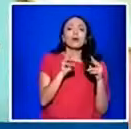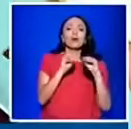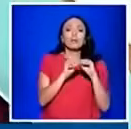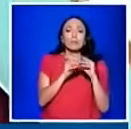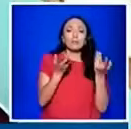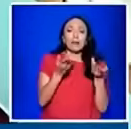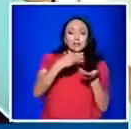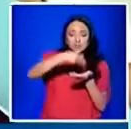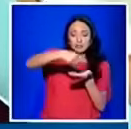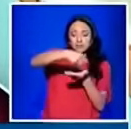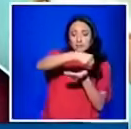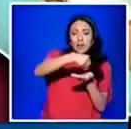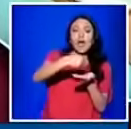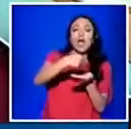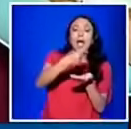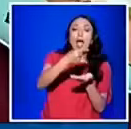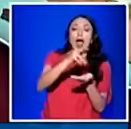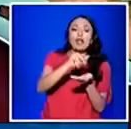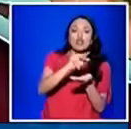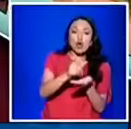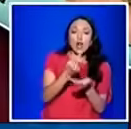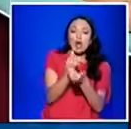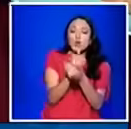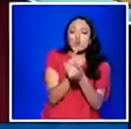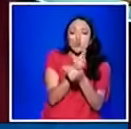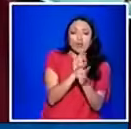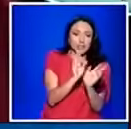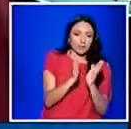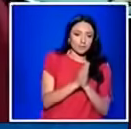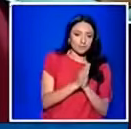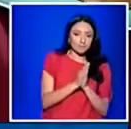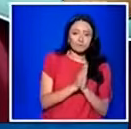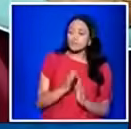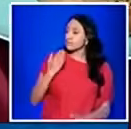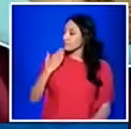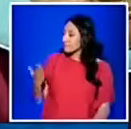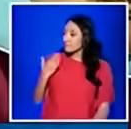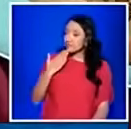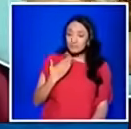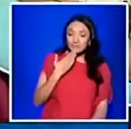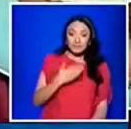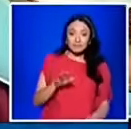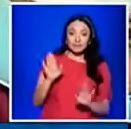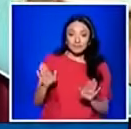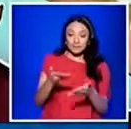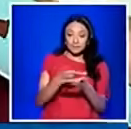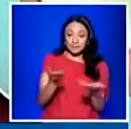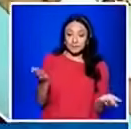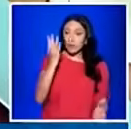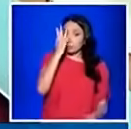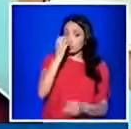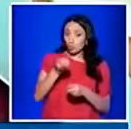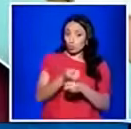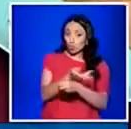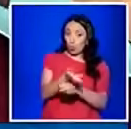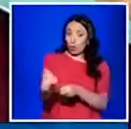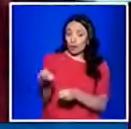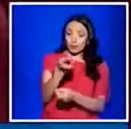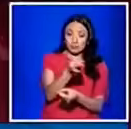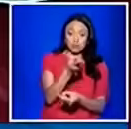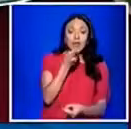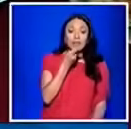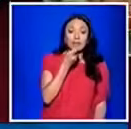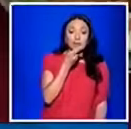canola. ¿Granolita? O granolita, sí. Y los juguitos naturales. Gracias, Joselito Cobo, gracias por estas magníficas opciones. Ahí está